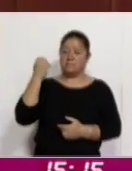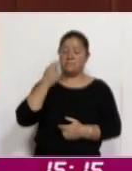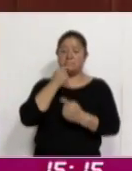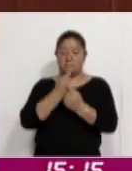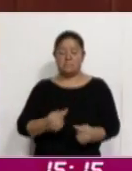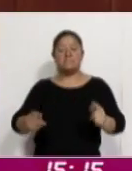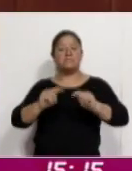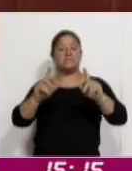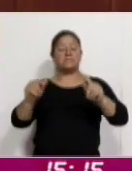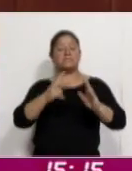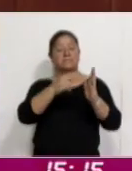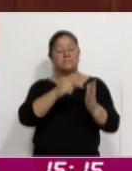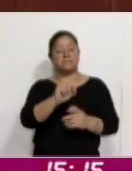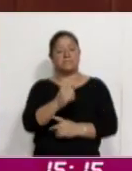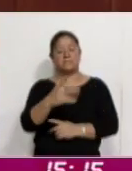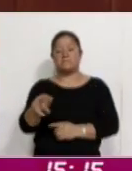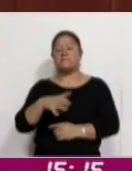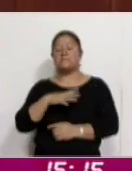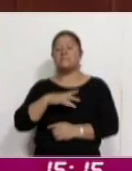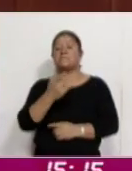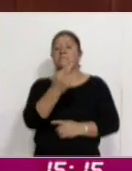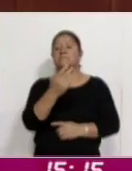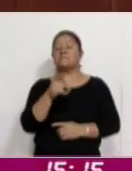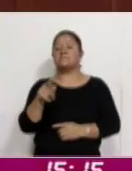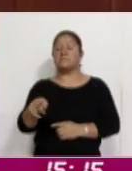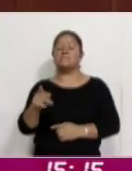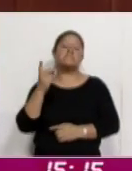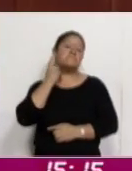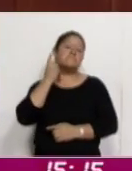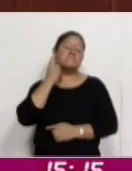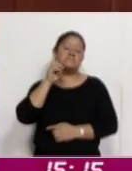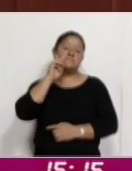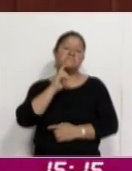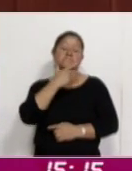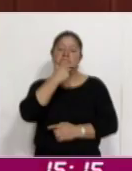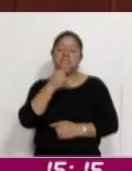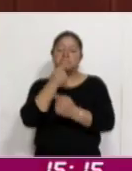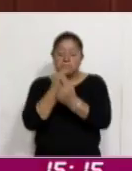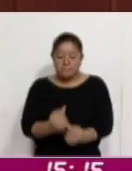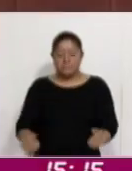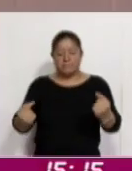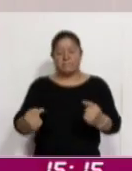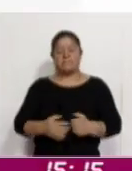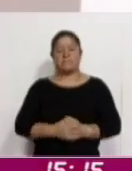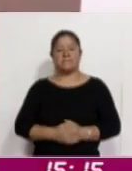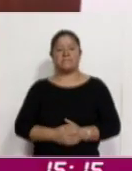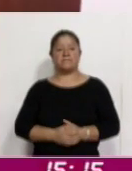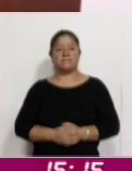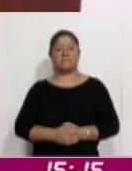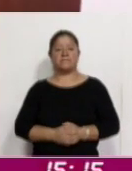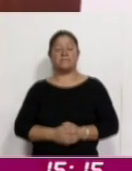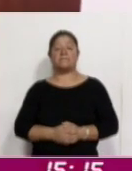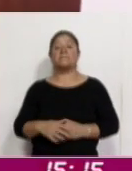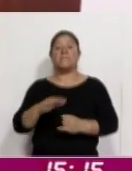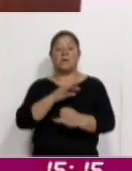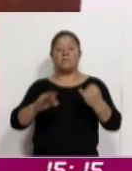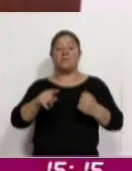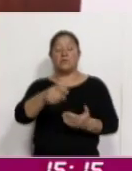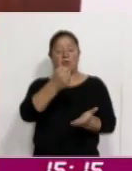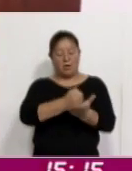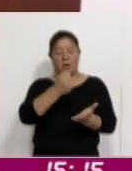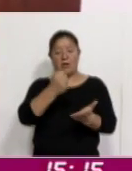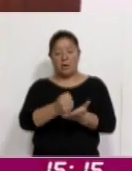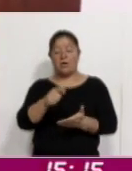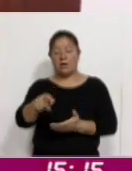Tlaxcala 2025 se integrará por 25 legisladoras y o legisladores de infantiles. Finalmente se aprobaron las